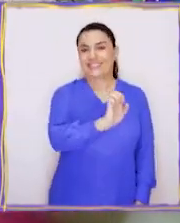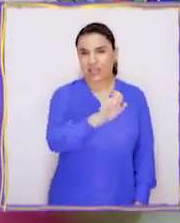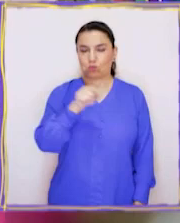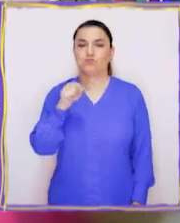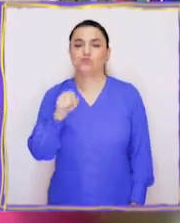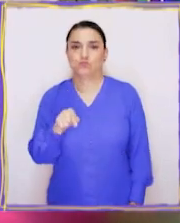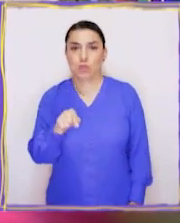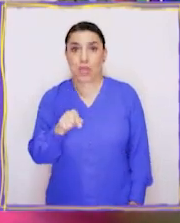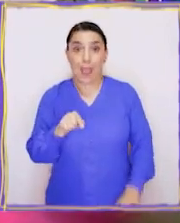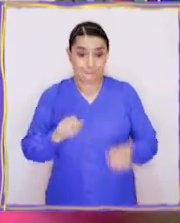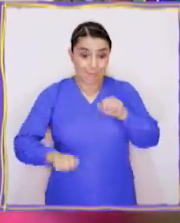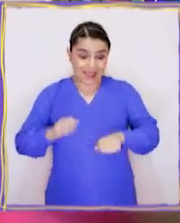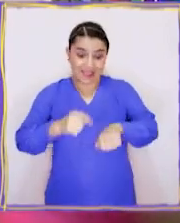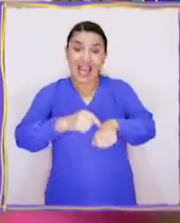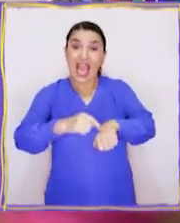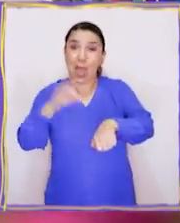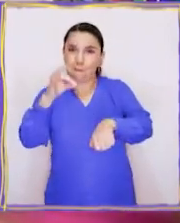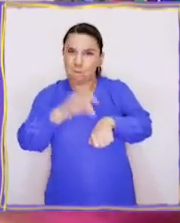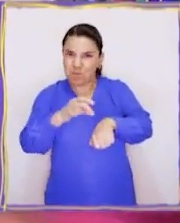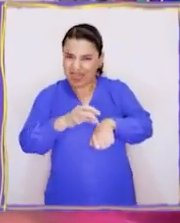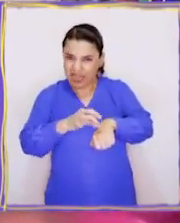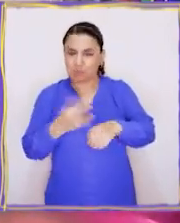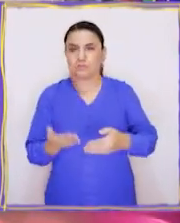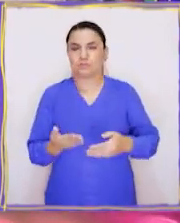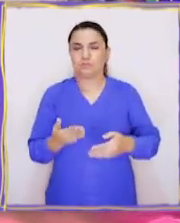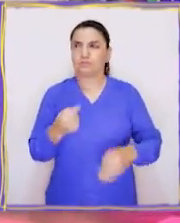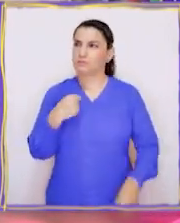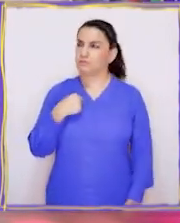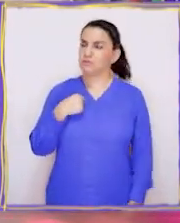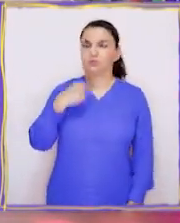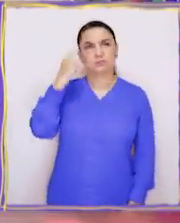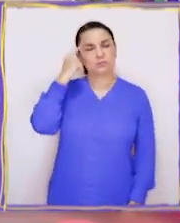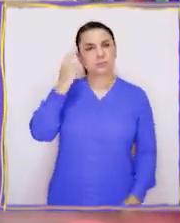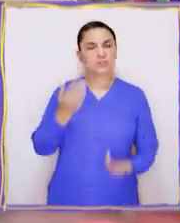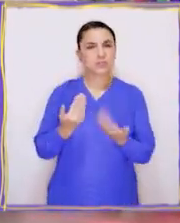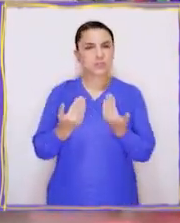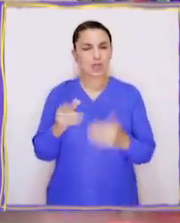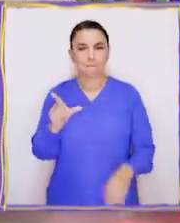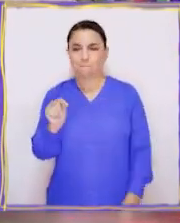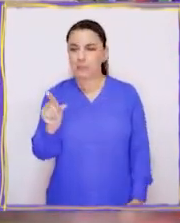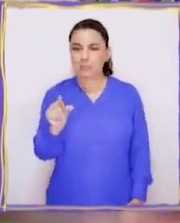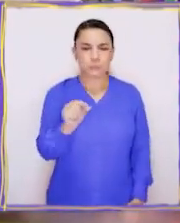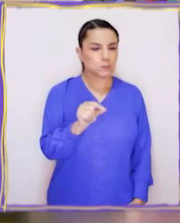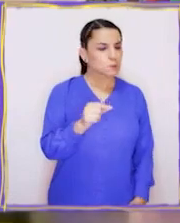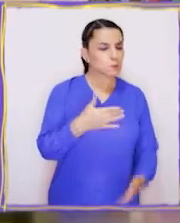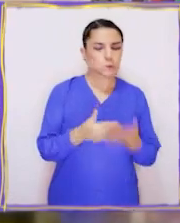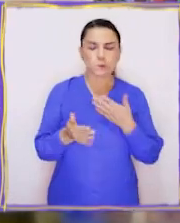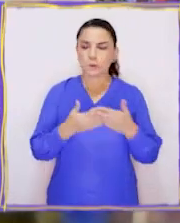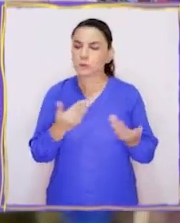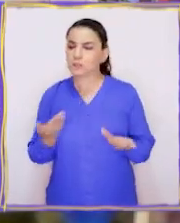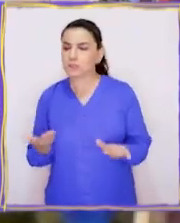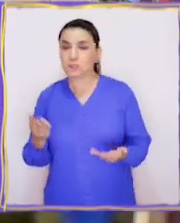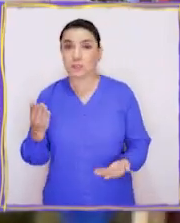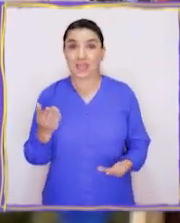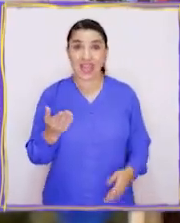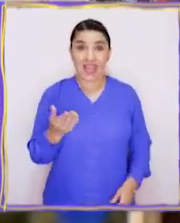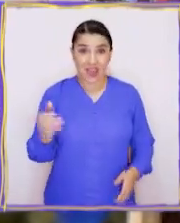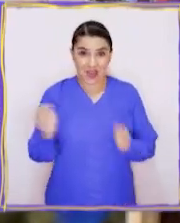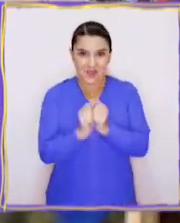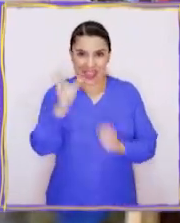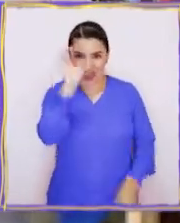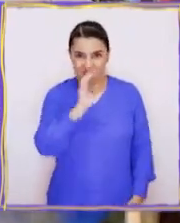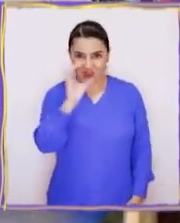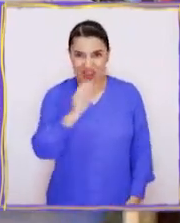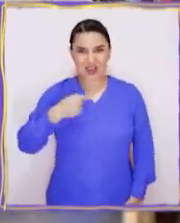una espina en su patita. Ahora que lo pienso, creo que voy a necesitar las pinzas. ¿Dónde las dejé? ¿Me acompañan